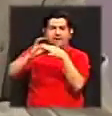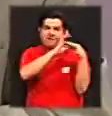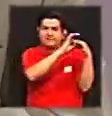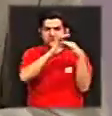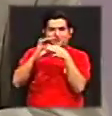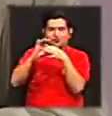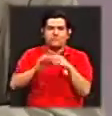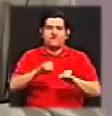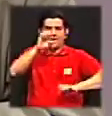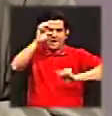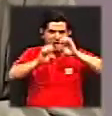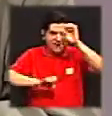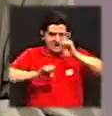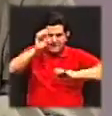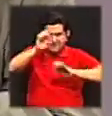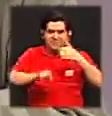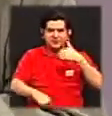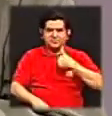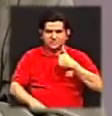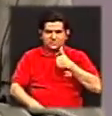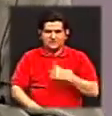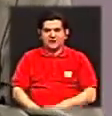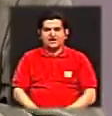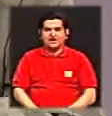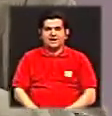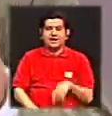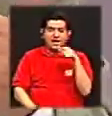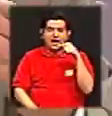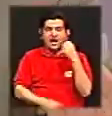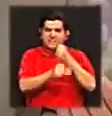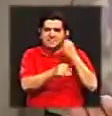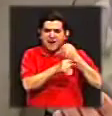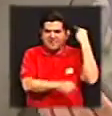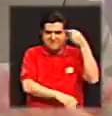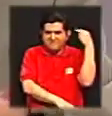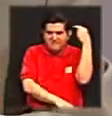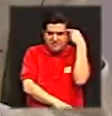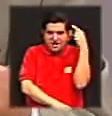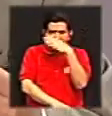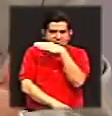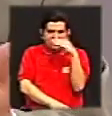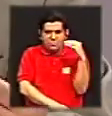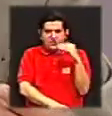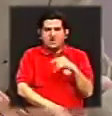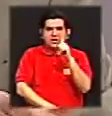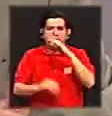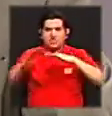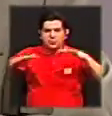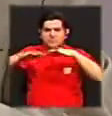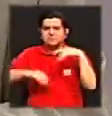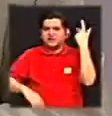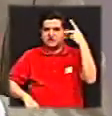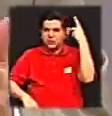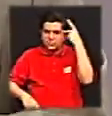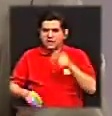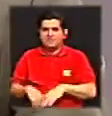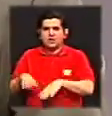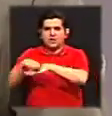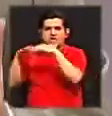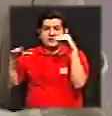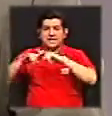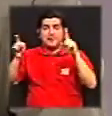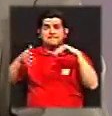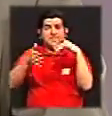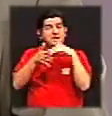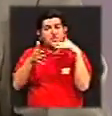entre la valoración que hacen del desempeño del gobierno y la valoración en un campo como la política exterior, pero el estudio